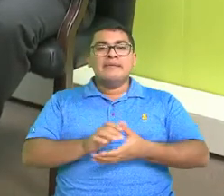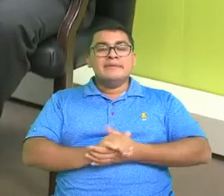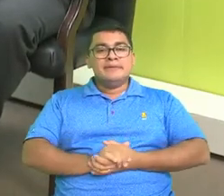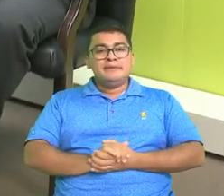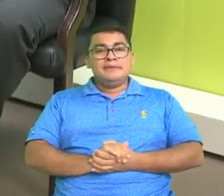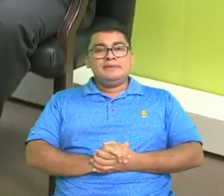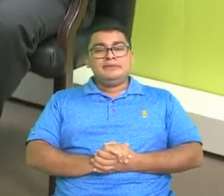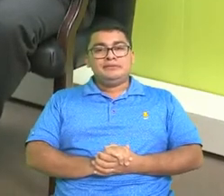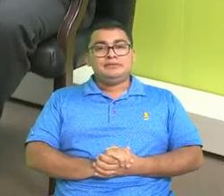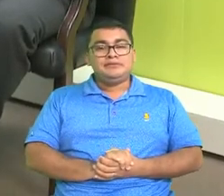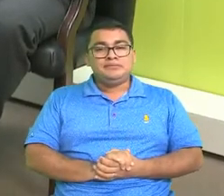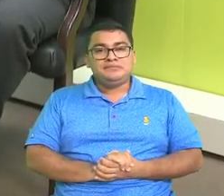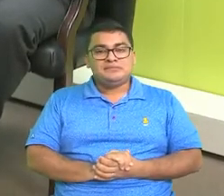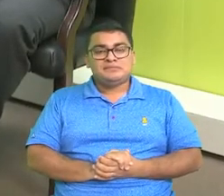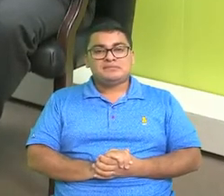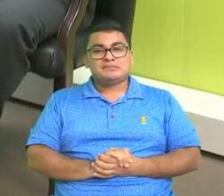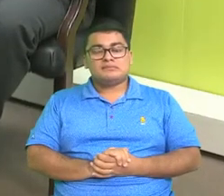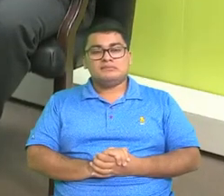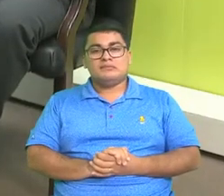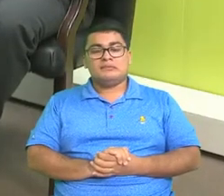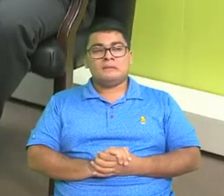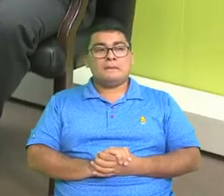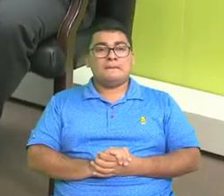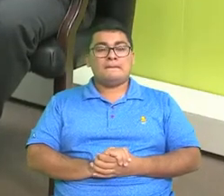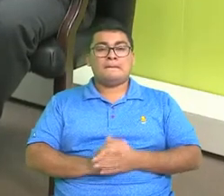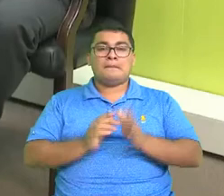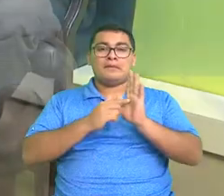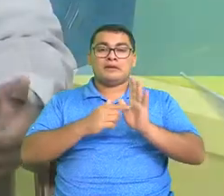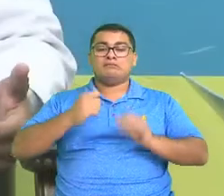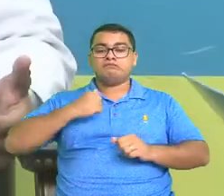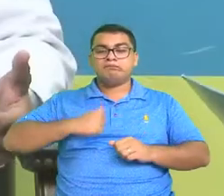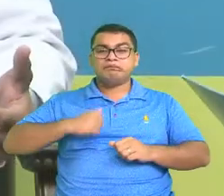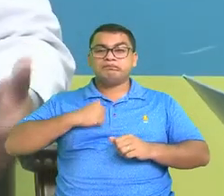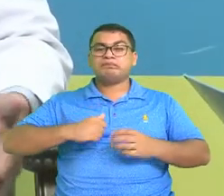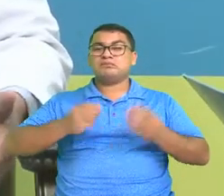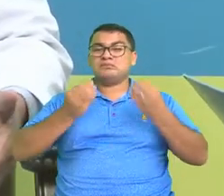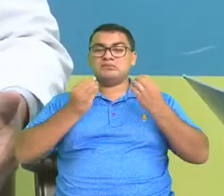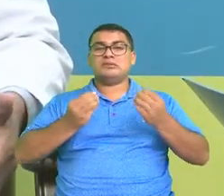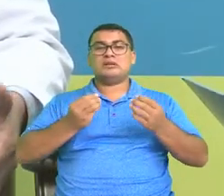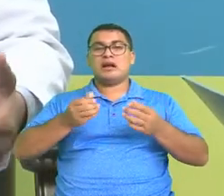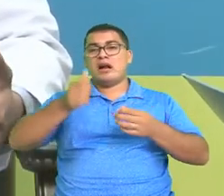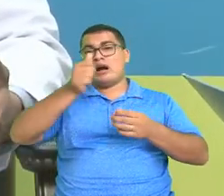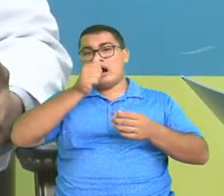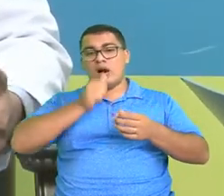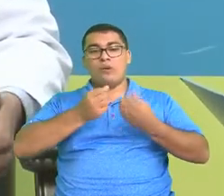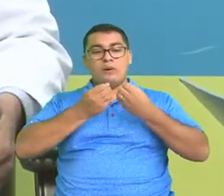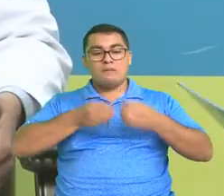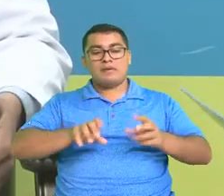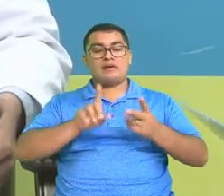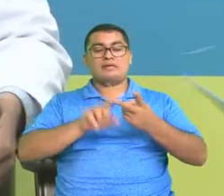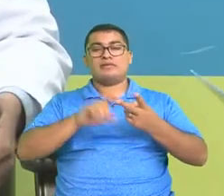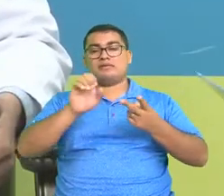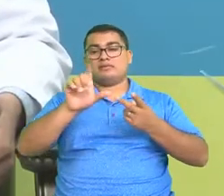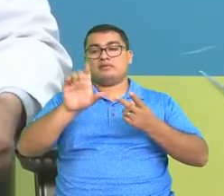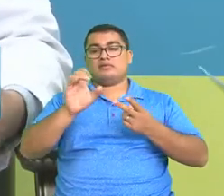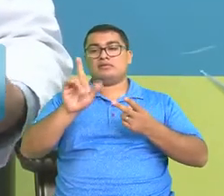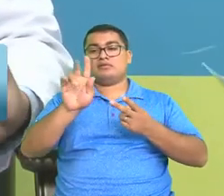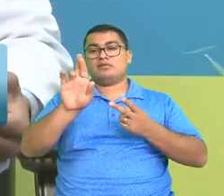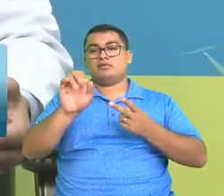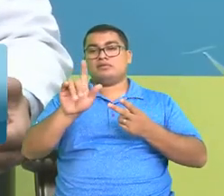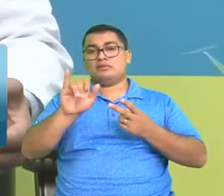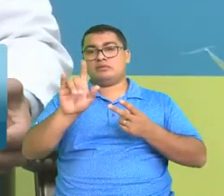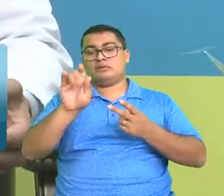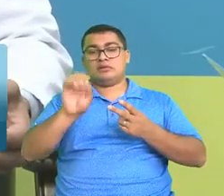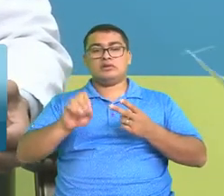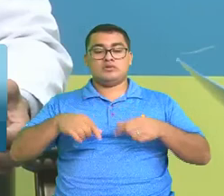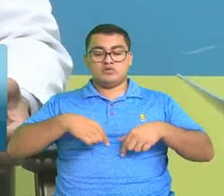es difícil reponer ante una diarrea. Cuando es una diarrea aguda, se pierden agua y se pierden electrolitos, ¿verdad? El